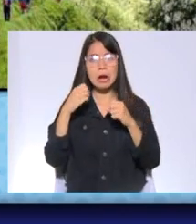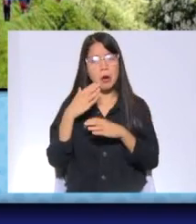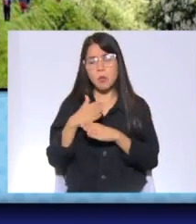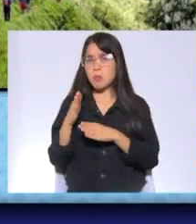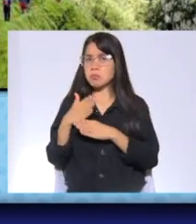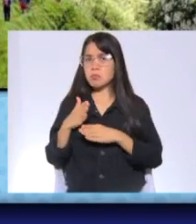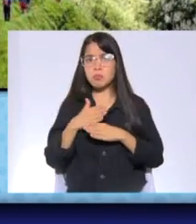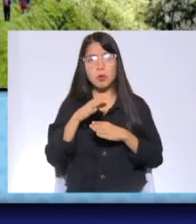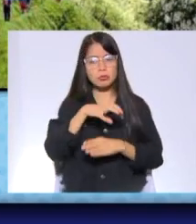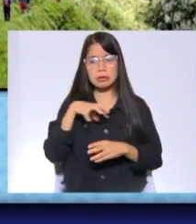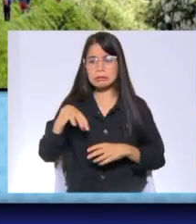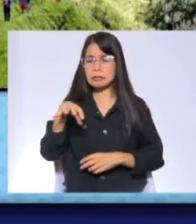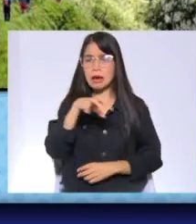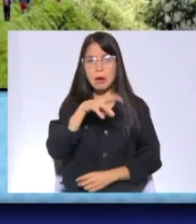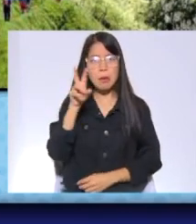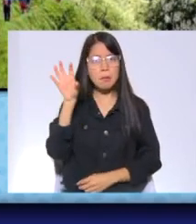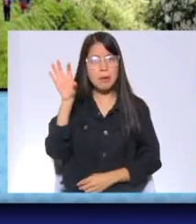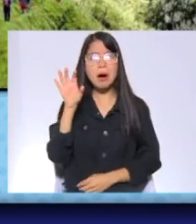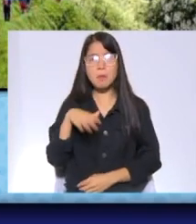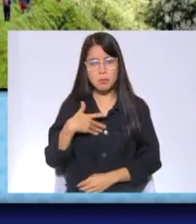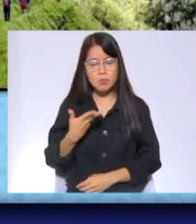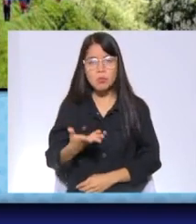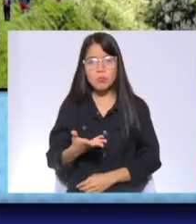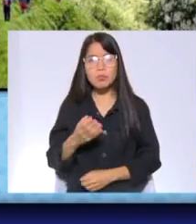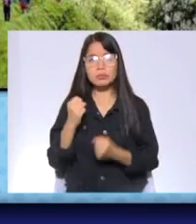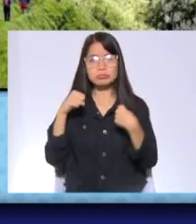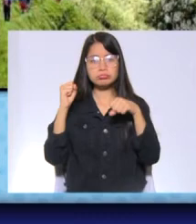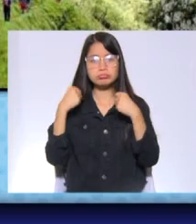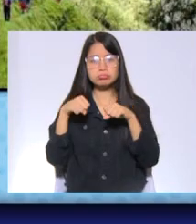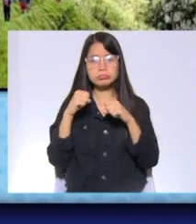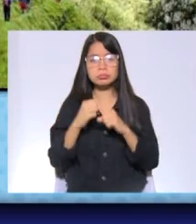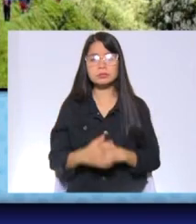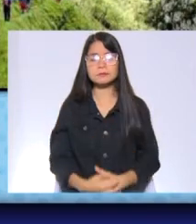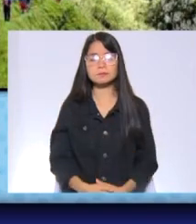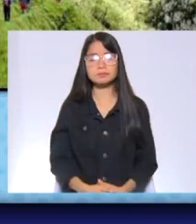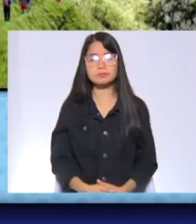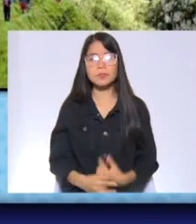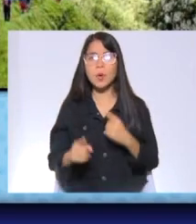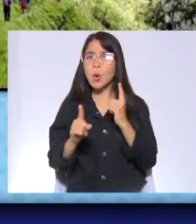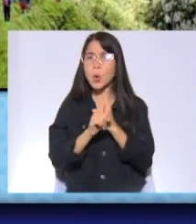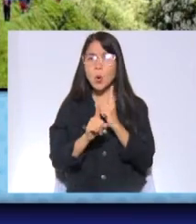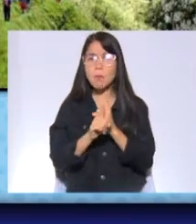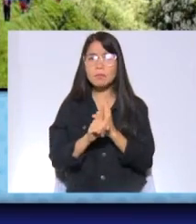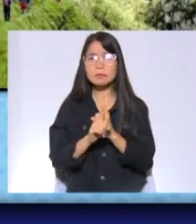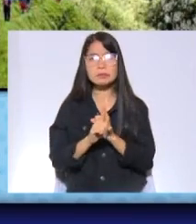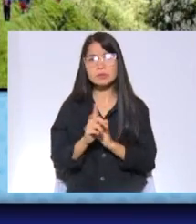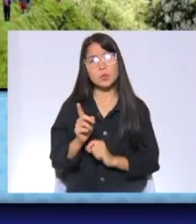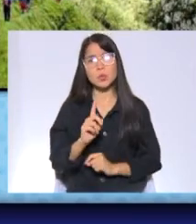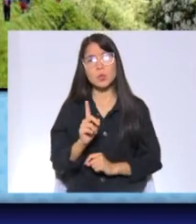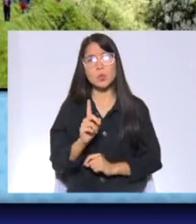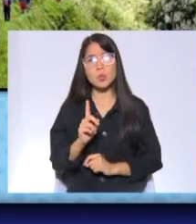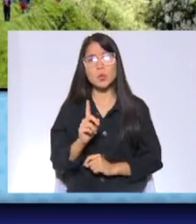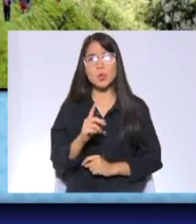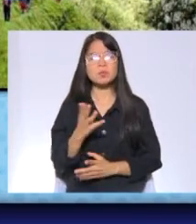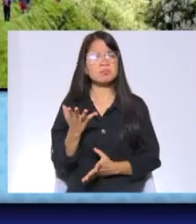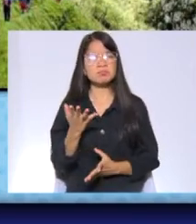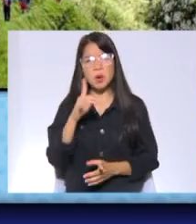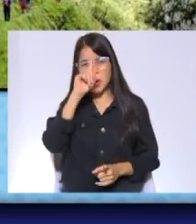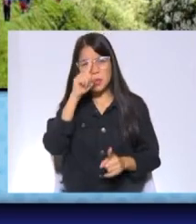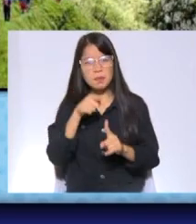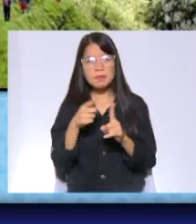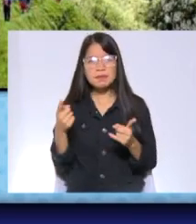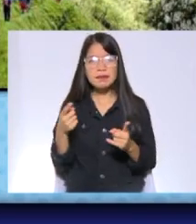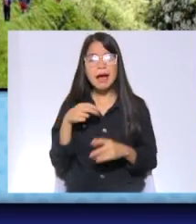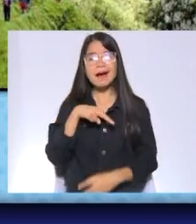competitiva. Algunas veces se vuelve competitiva, ya les voy a explicar cómo. Que consiste en caminar siguiendo un itinerario determinado.